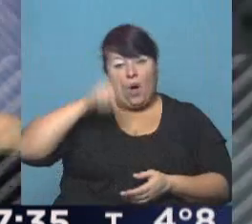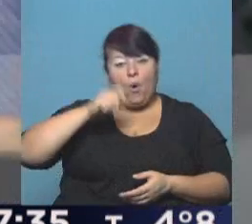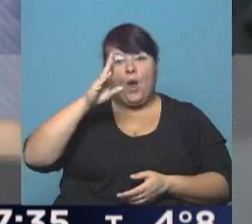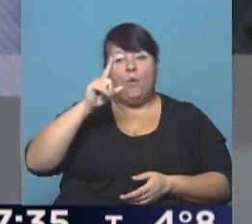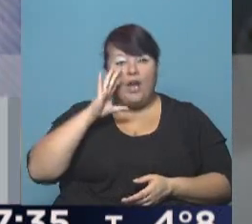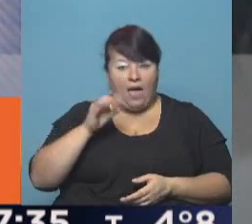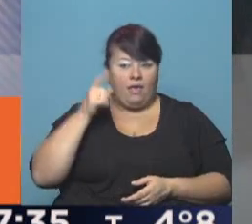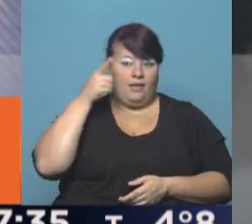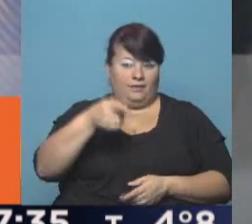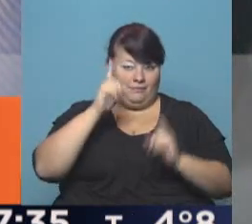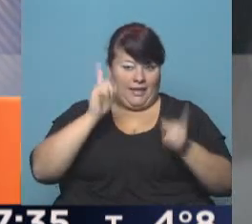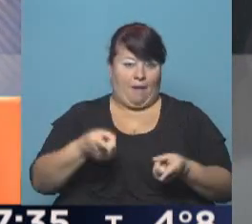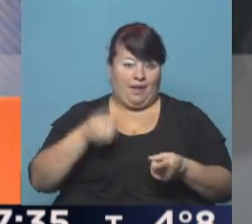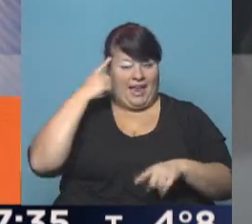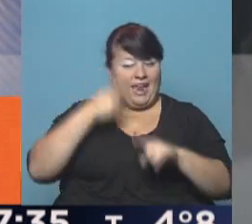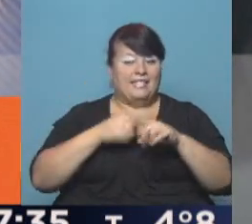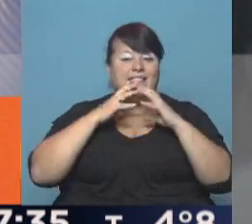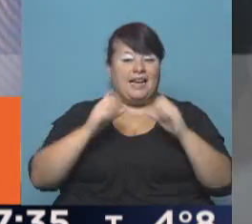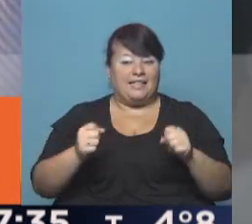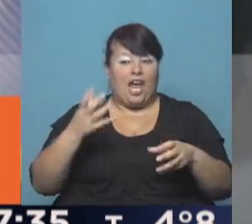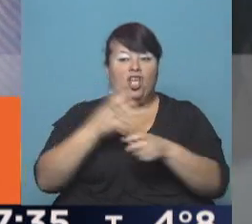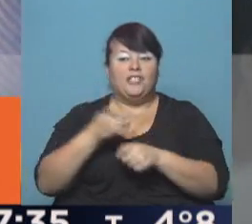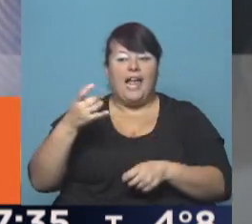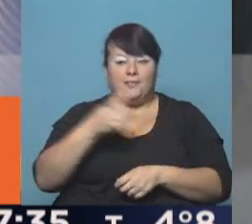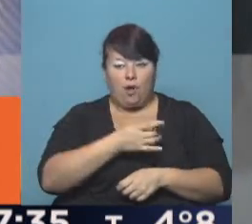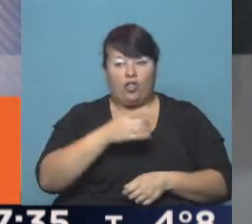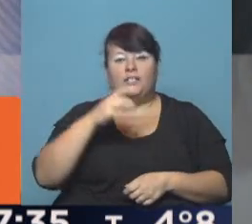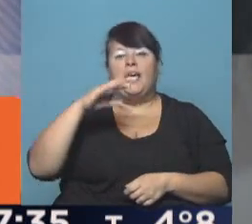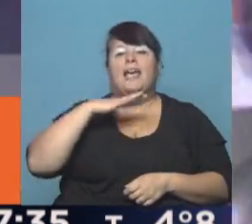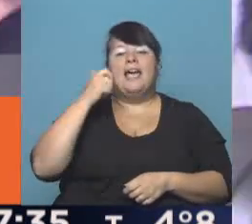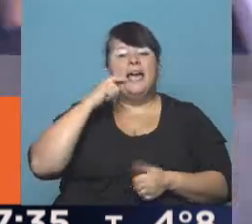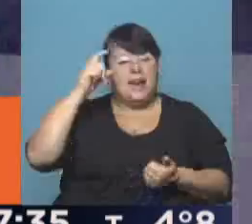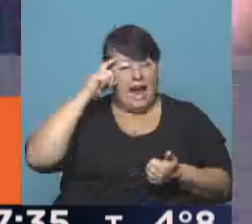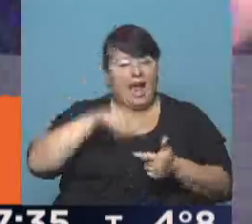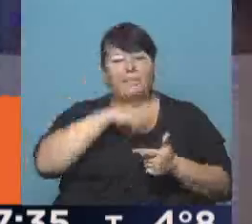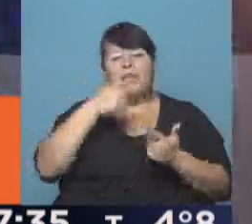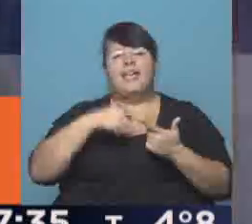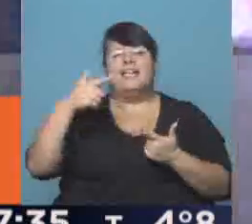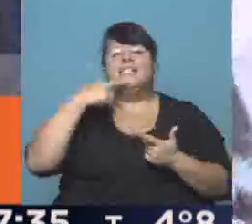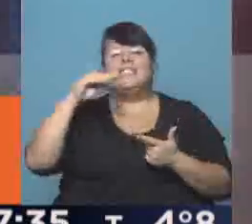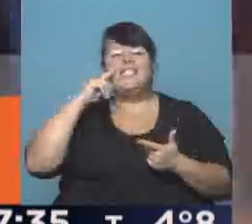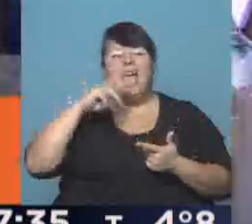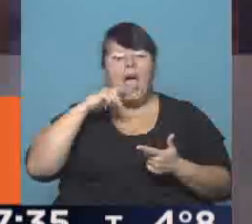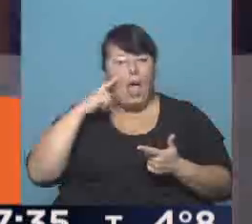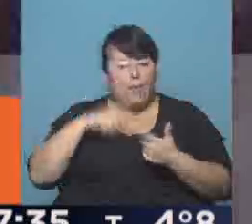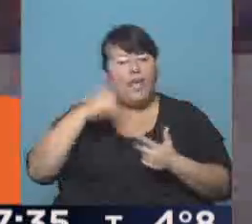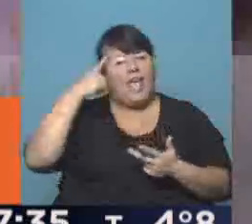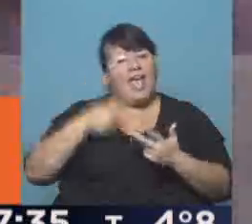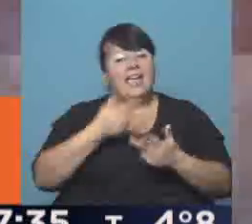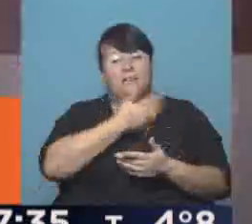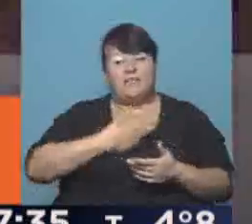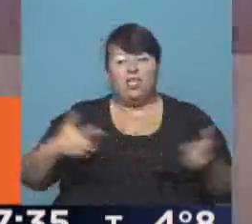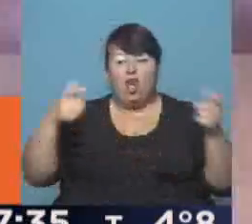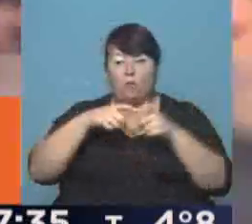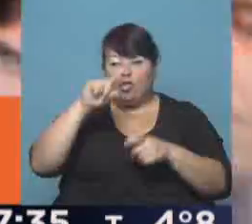cayeron también sobre los ex secretarios de transporte ricardo jaime y juan pablo schiavi y los ex titulares de la